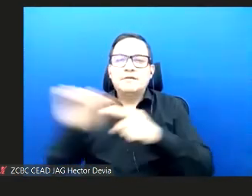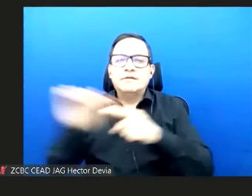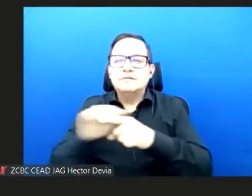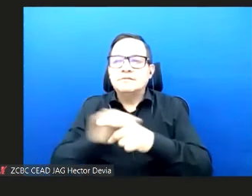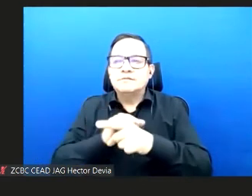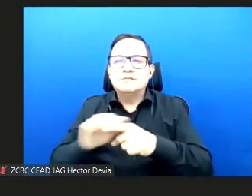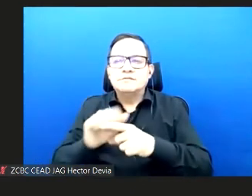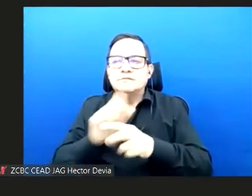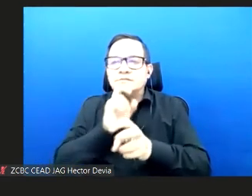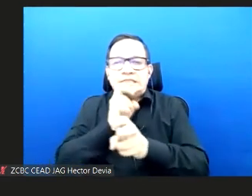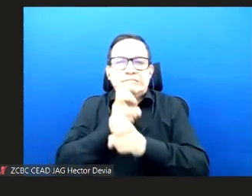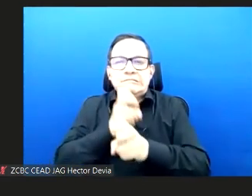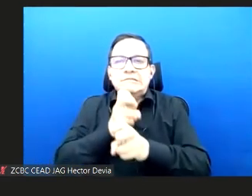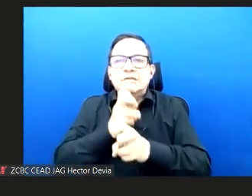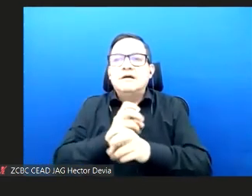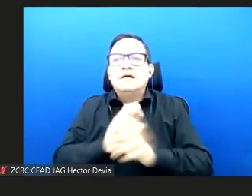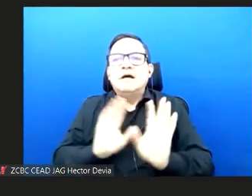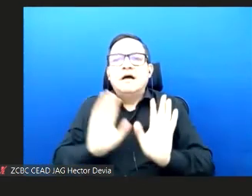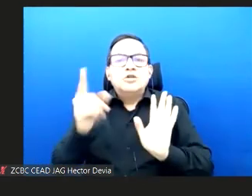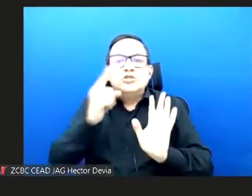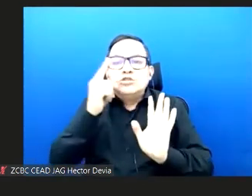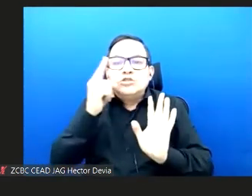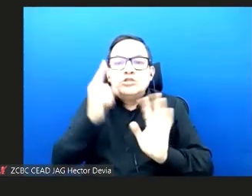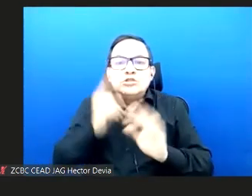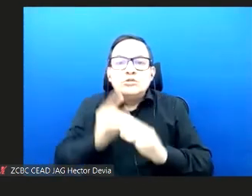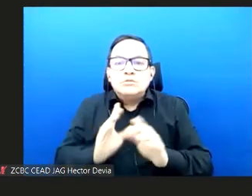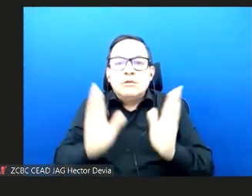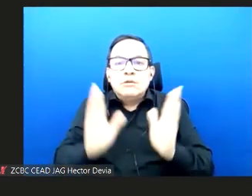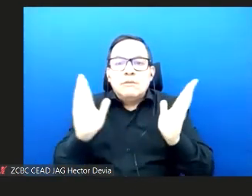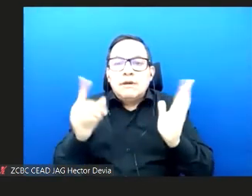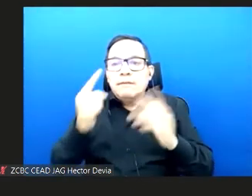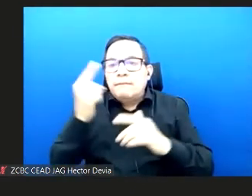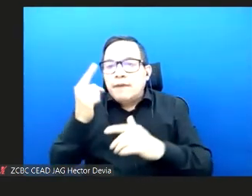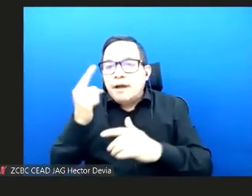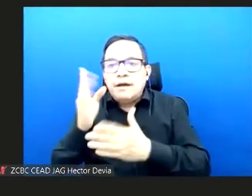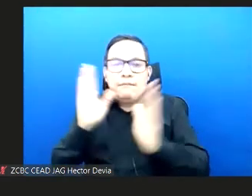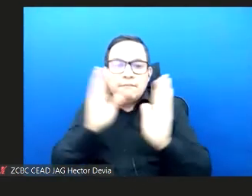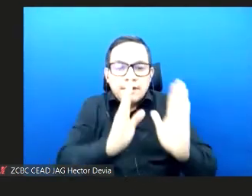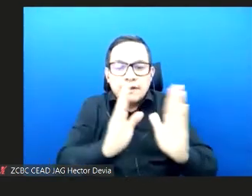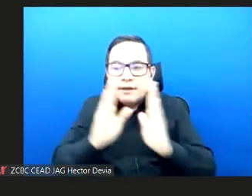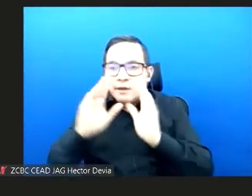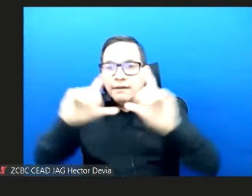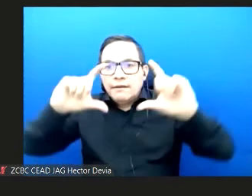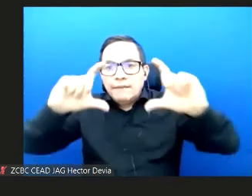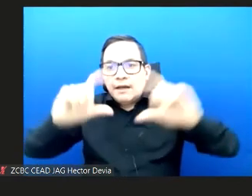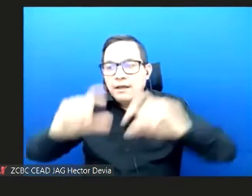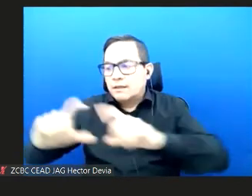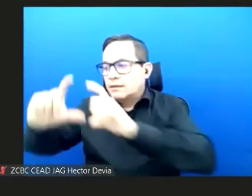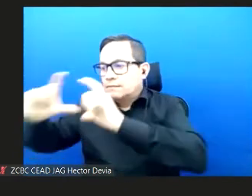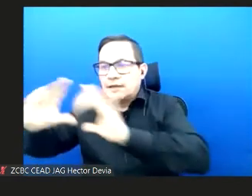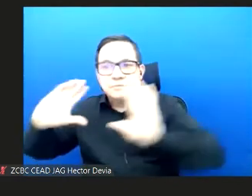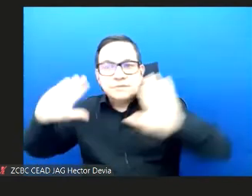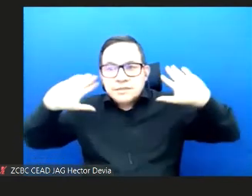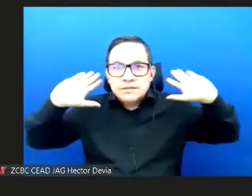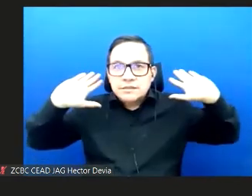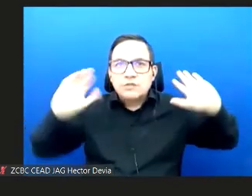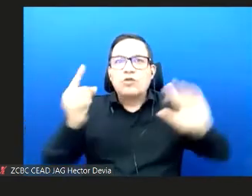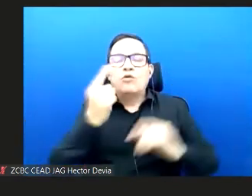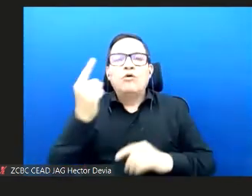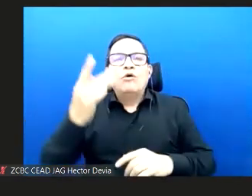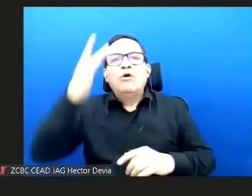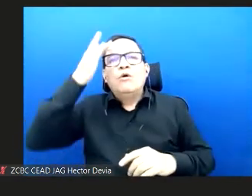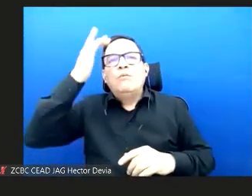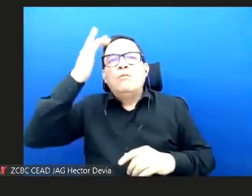complicados, no basta solo con resolver paréntesis por paréntesis? ¿Por qué? Les explico con